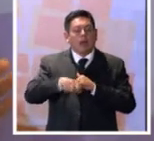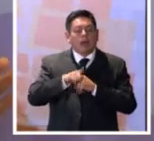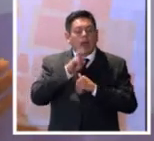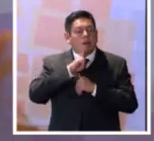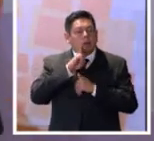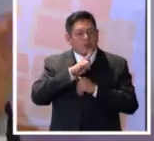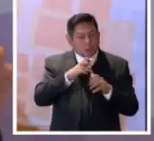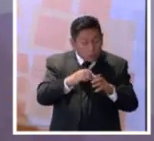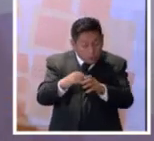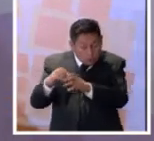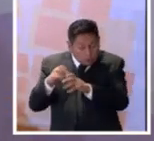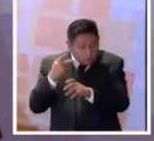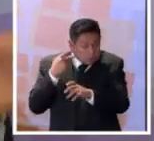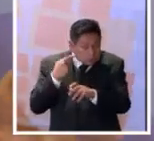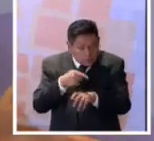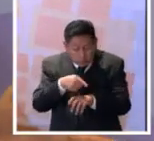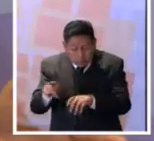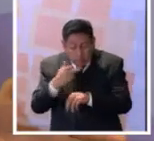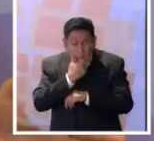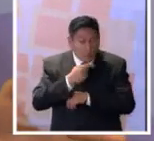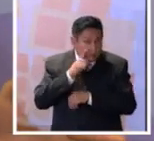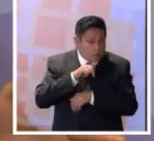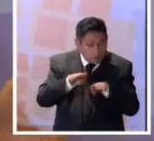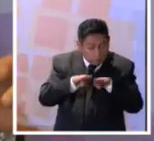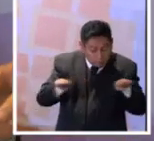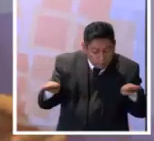paridad se circunscribe solamente a postulación